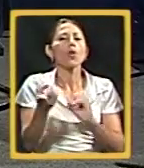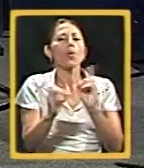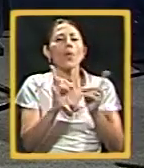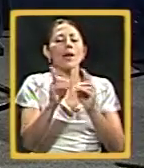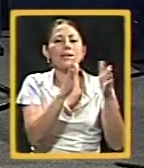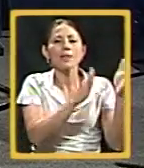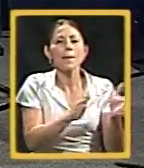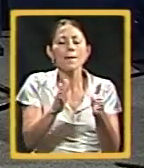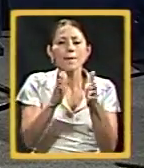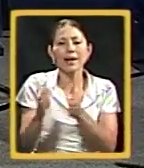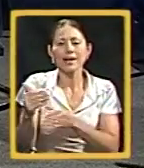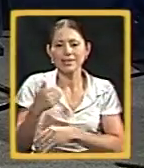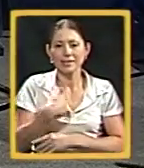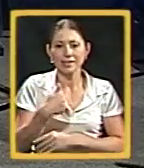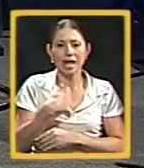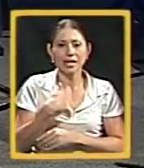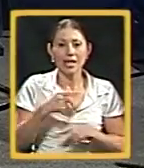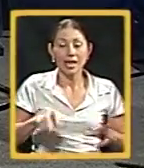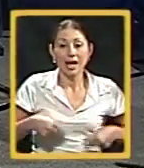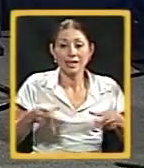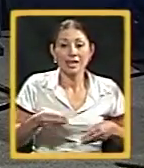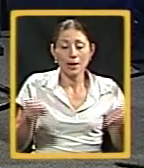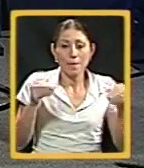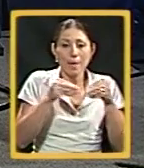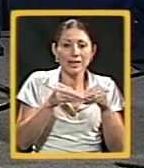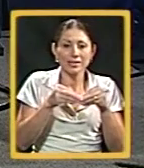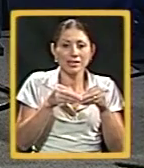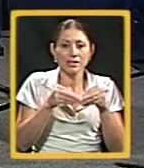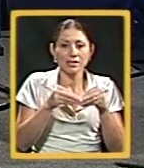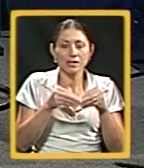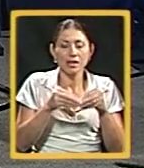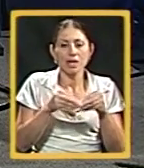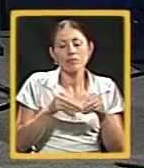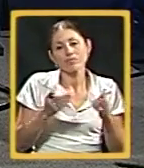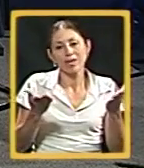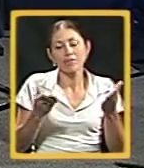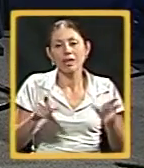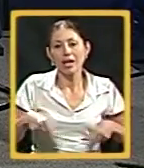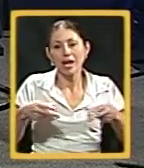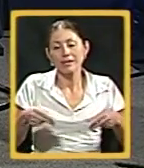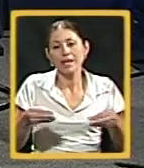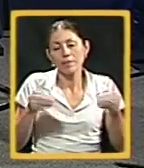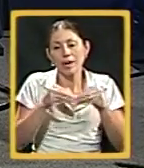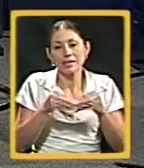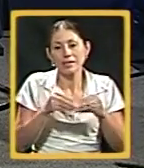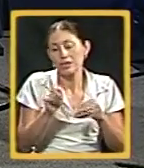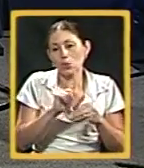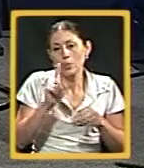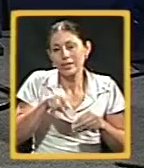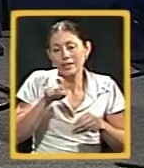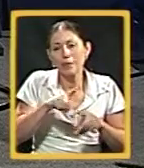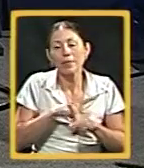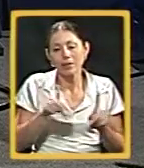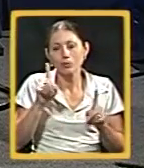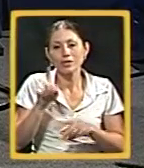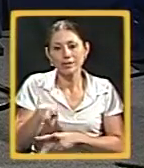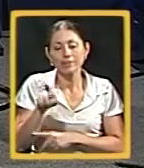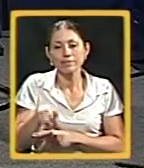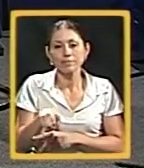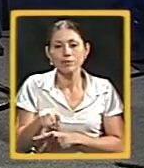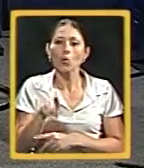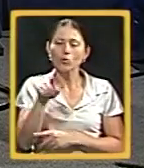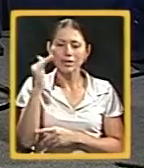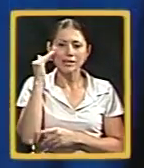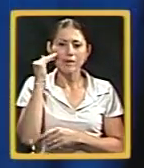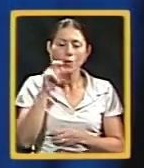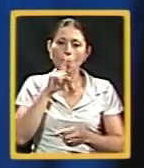área de gastar más? Y en general gastar más no debe ser, pero hay que gastar más. Así es, mire, usted sabe que es un compromiso